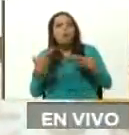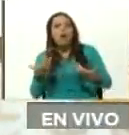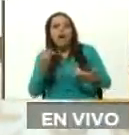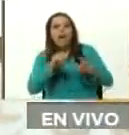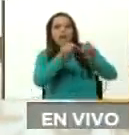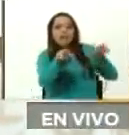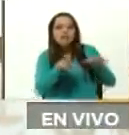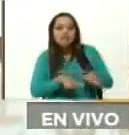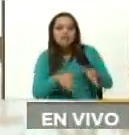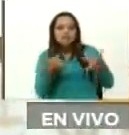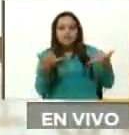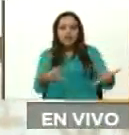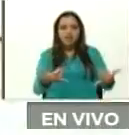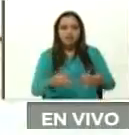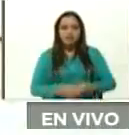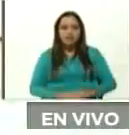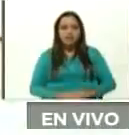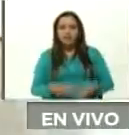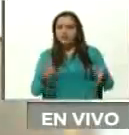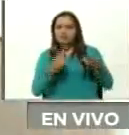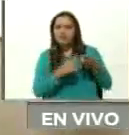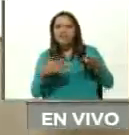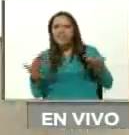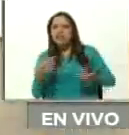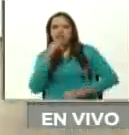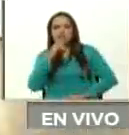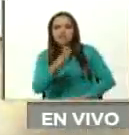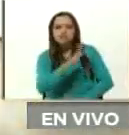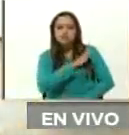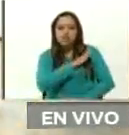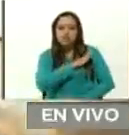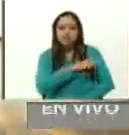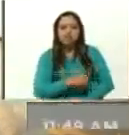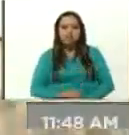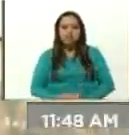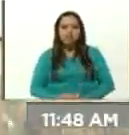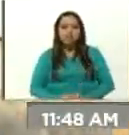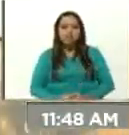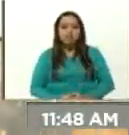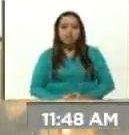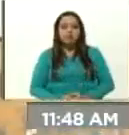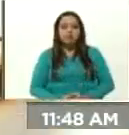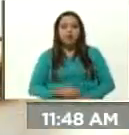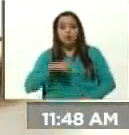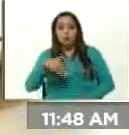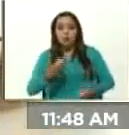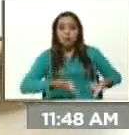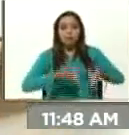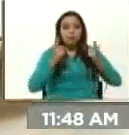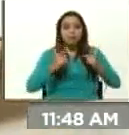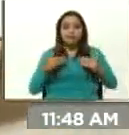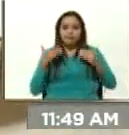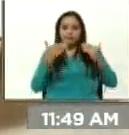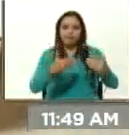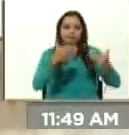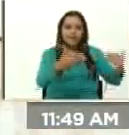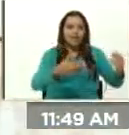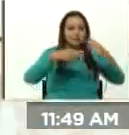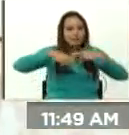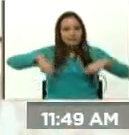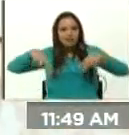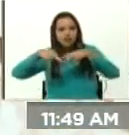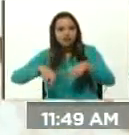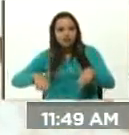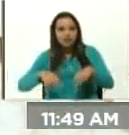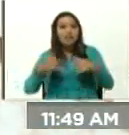examen preliminar y qué información posee que pueda permitir que avancen las investigaciones que se